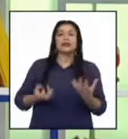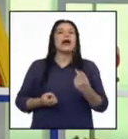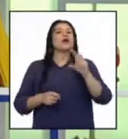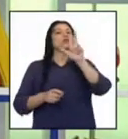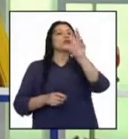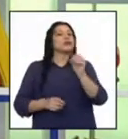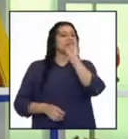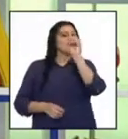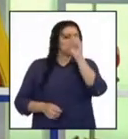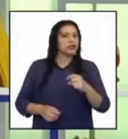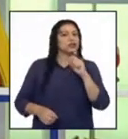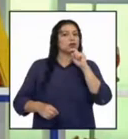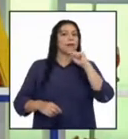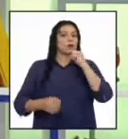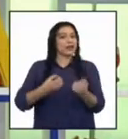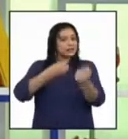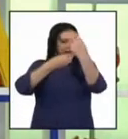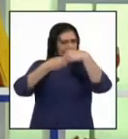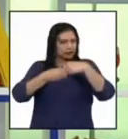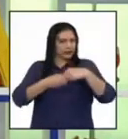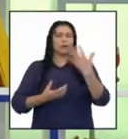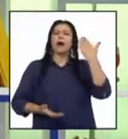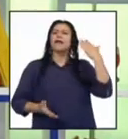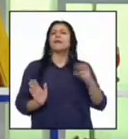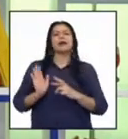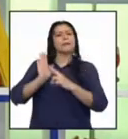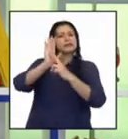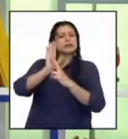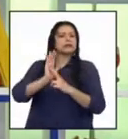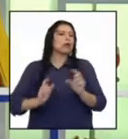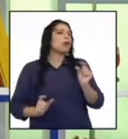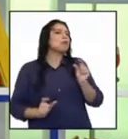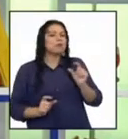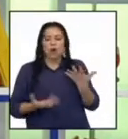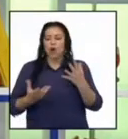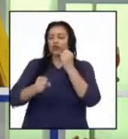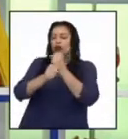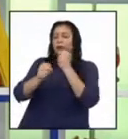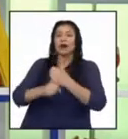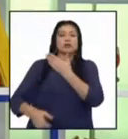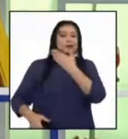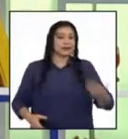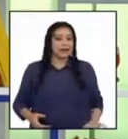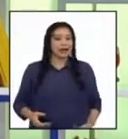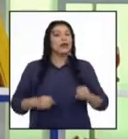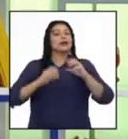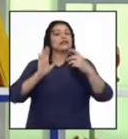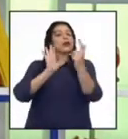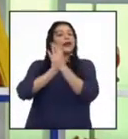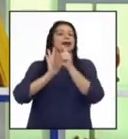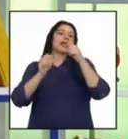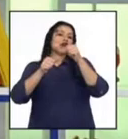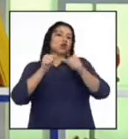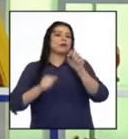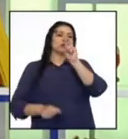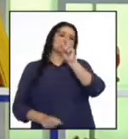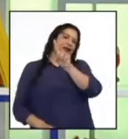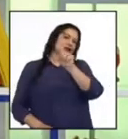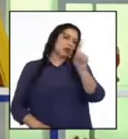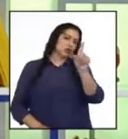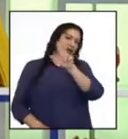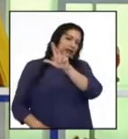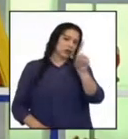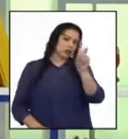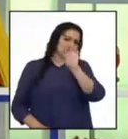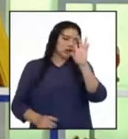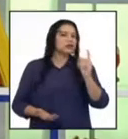30% de mujeres. Como las mujeres estaban representadas en pocos puestos públicos, se dio la ley número 31030, modificando